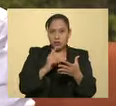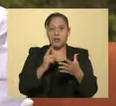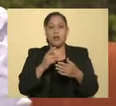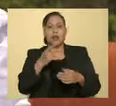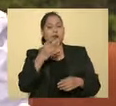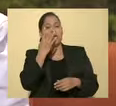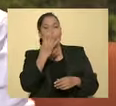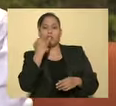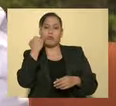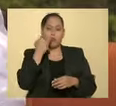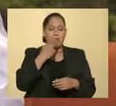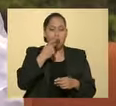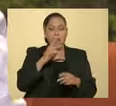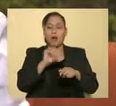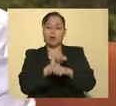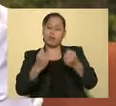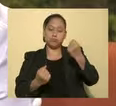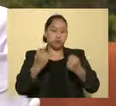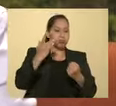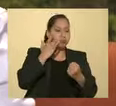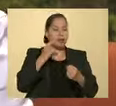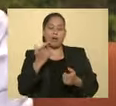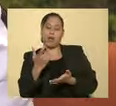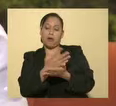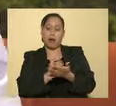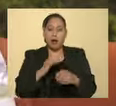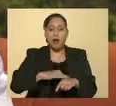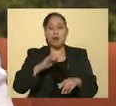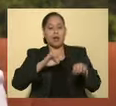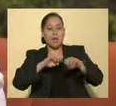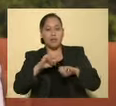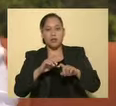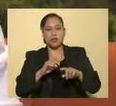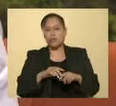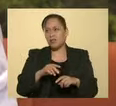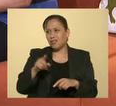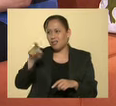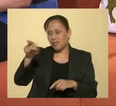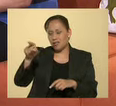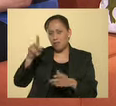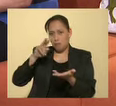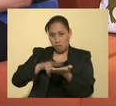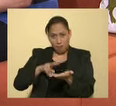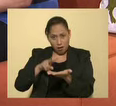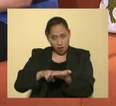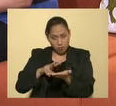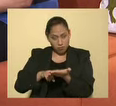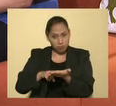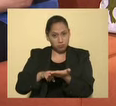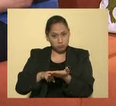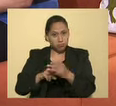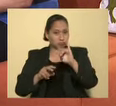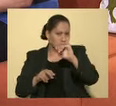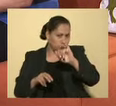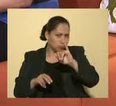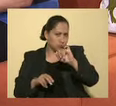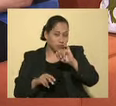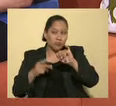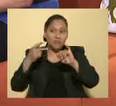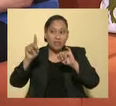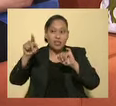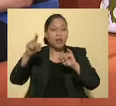habla cuatro idiomas, porque tiene un coche caro, porque gana dinero, porque es empresario. Entonces, tiene, vale en la sociedad, pero